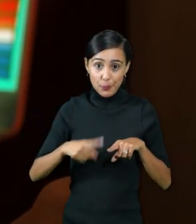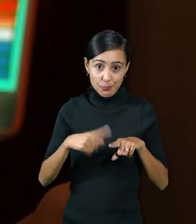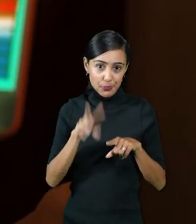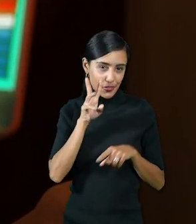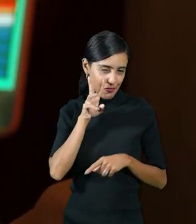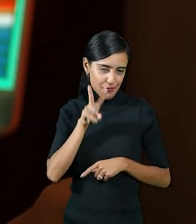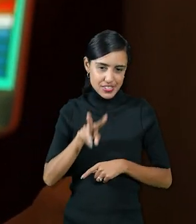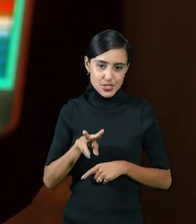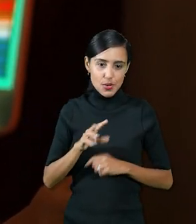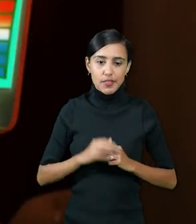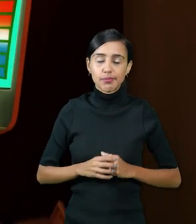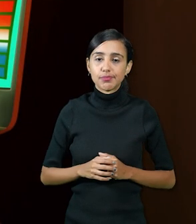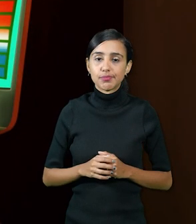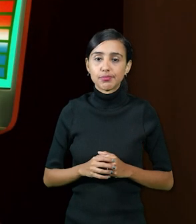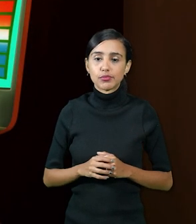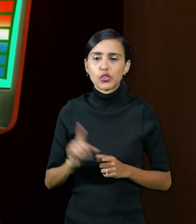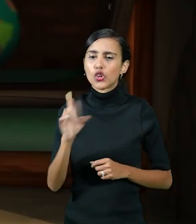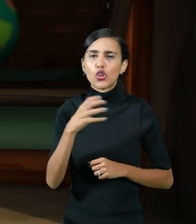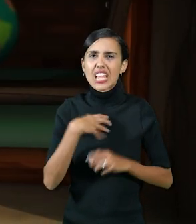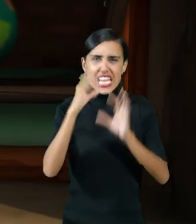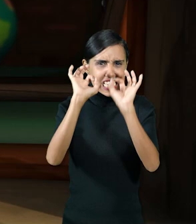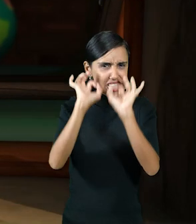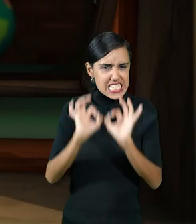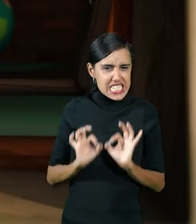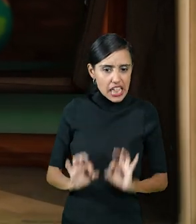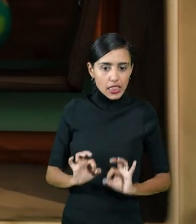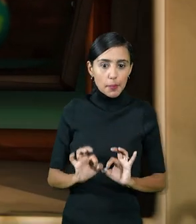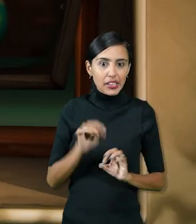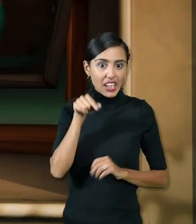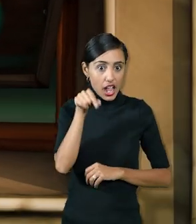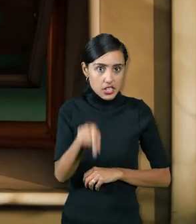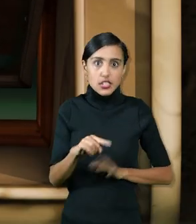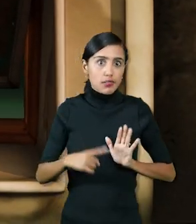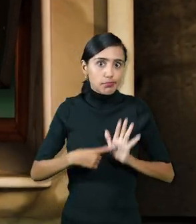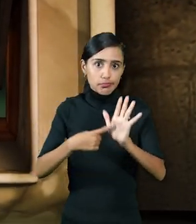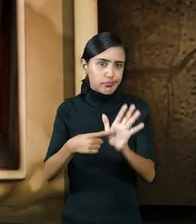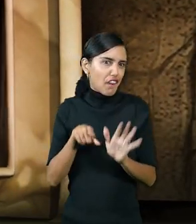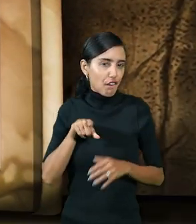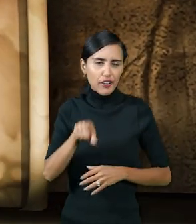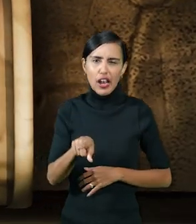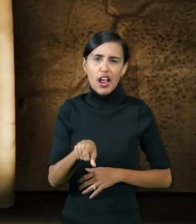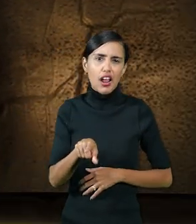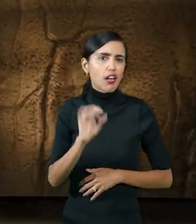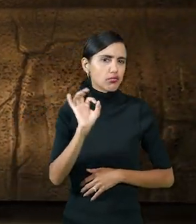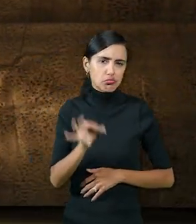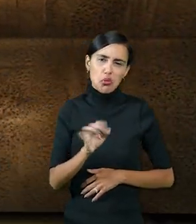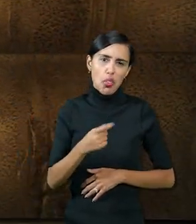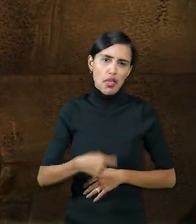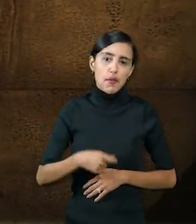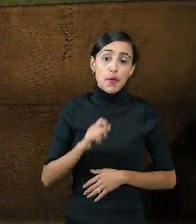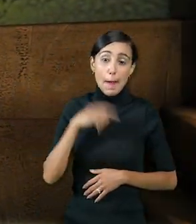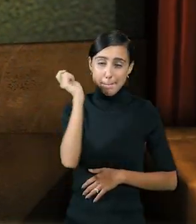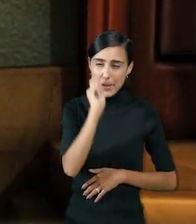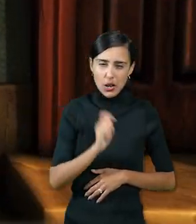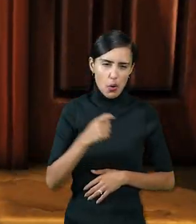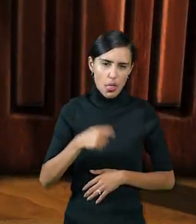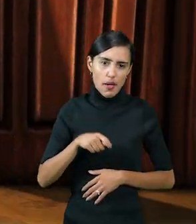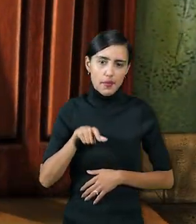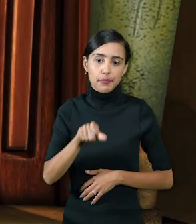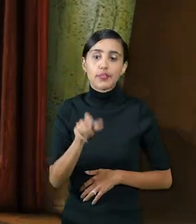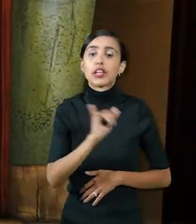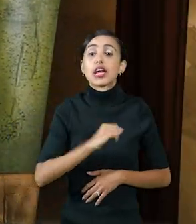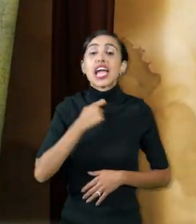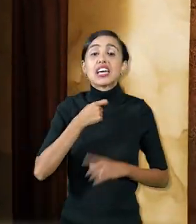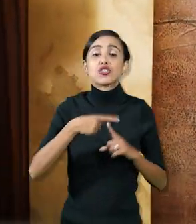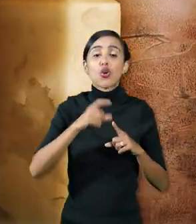storyboard, no tiene por qué ser exactamente como va a ser en la puesta en escena final que va a tener, por ejemplo, la película. El storyboard,